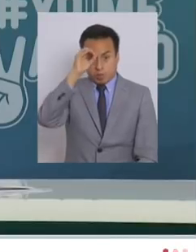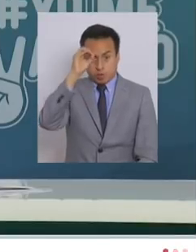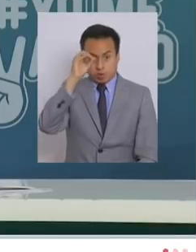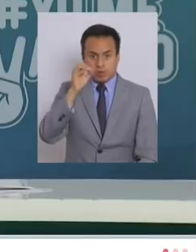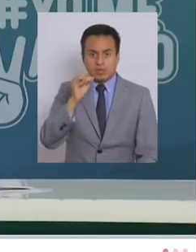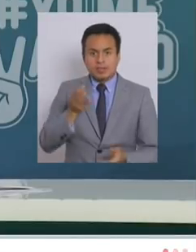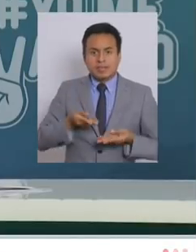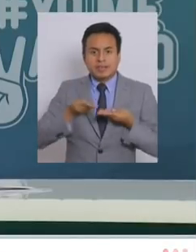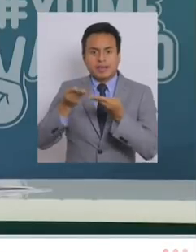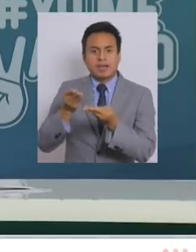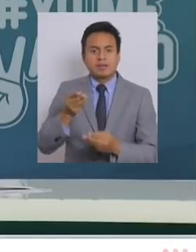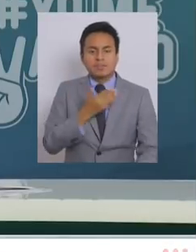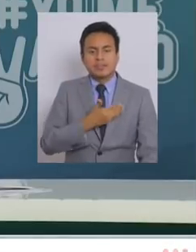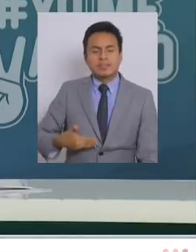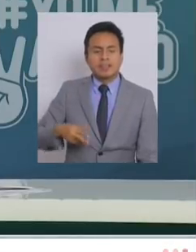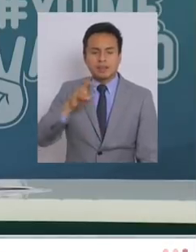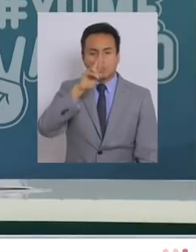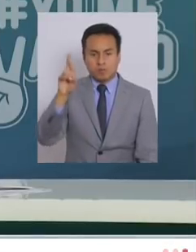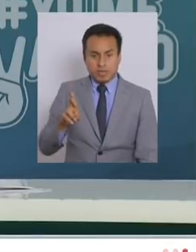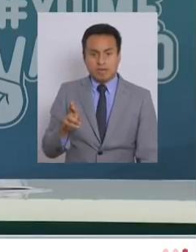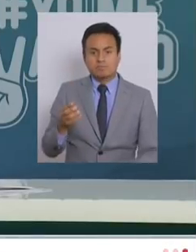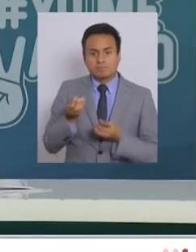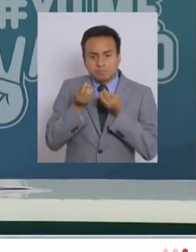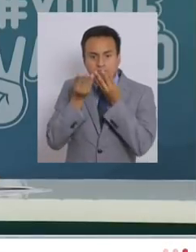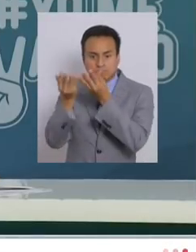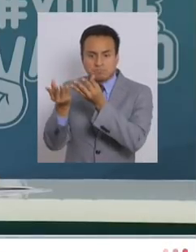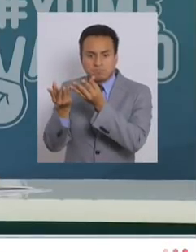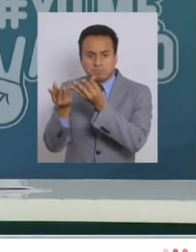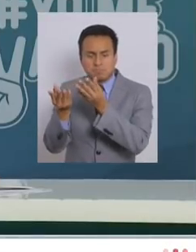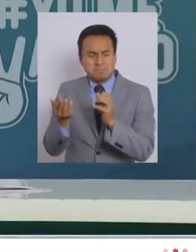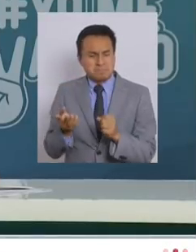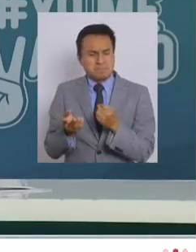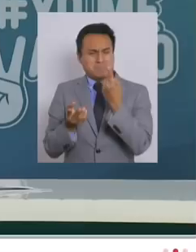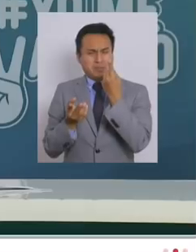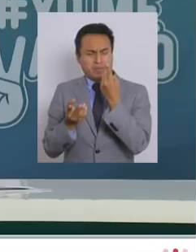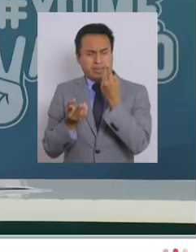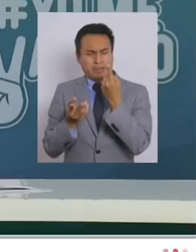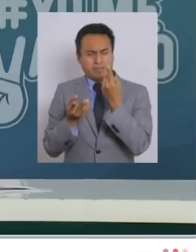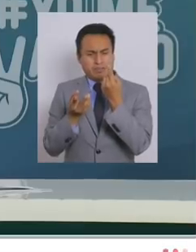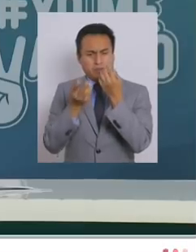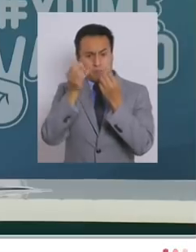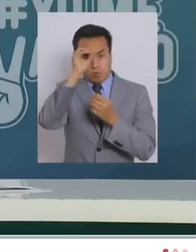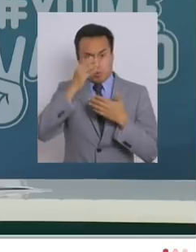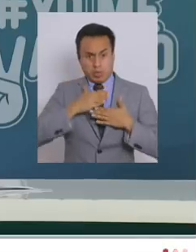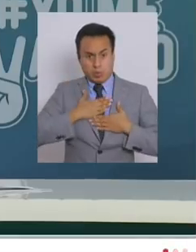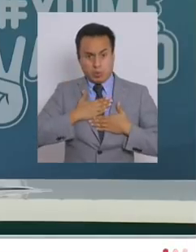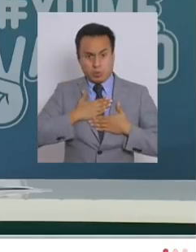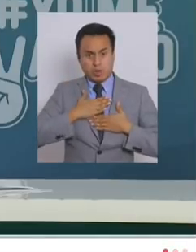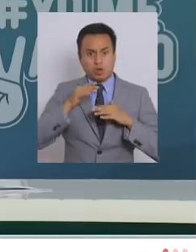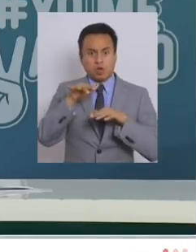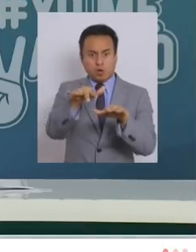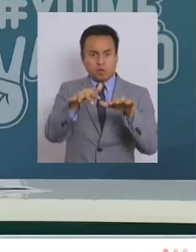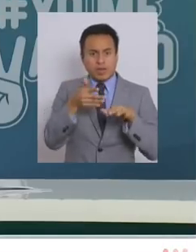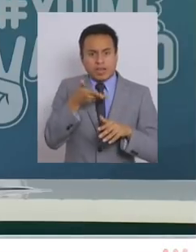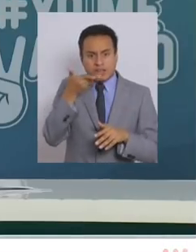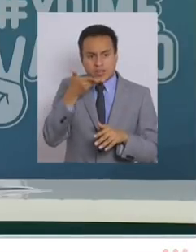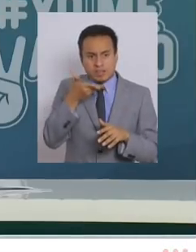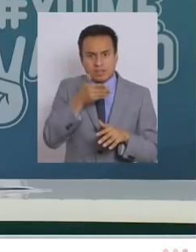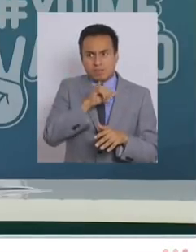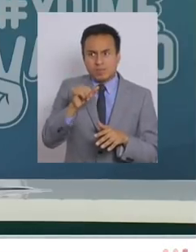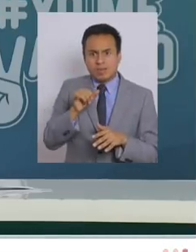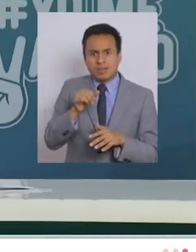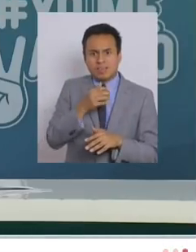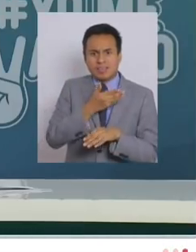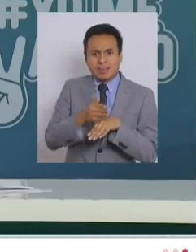entregársela al presidente de la república y no voy a estar dando una opinión primero digamos en una conferencia de prensa pues darle mi